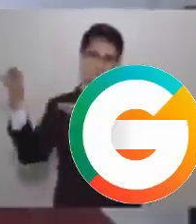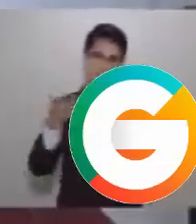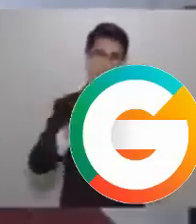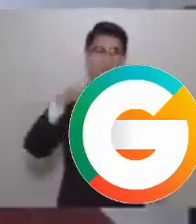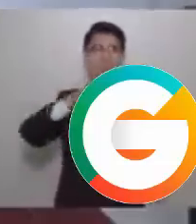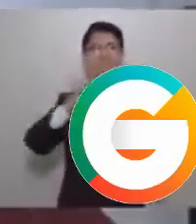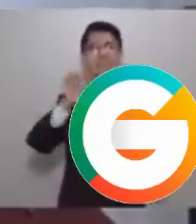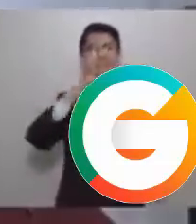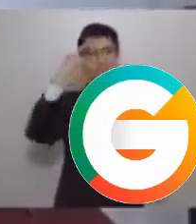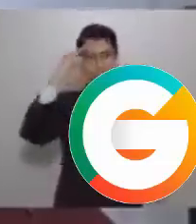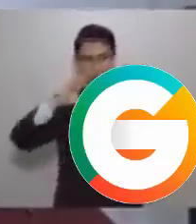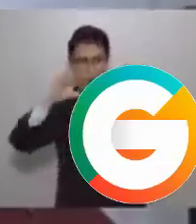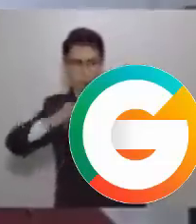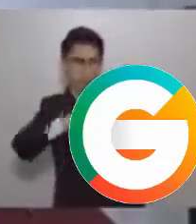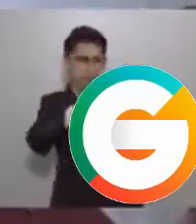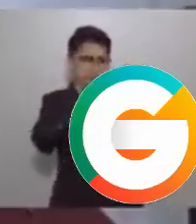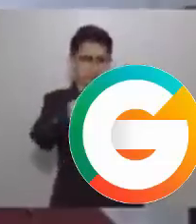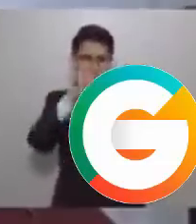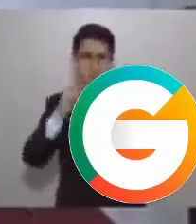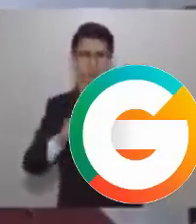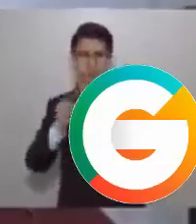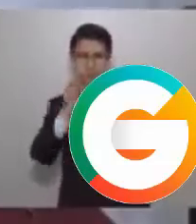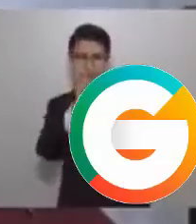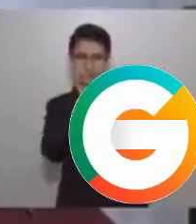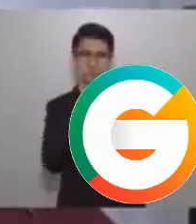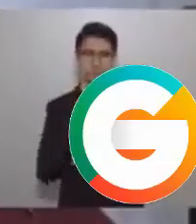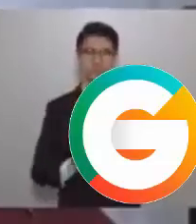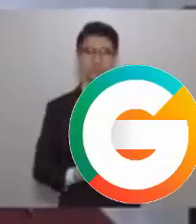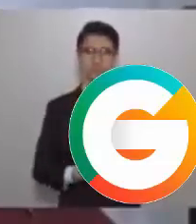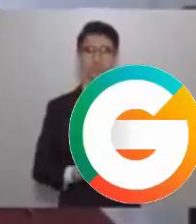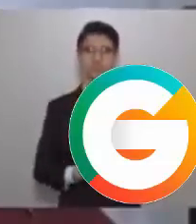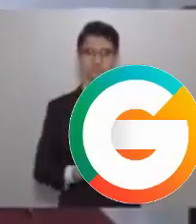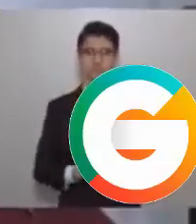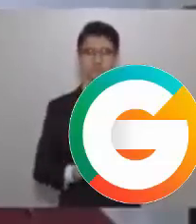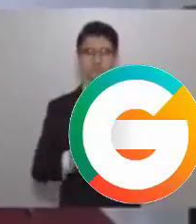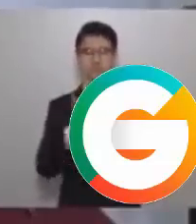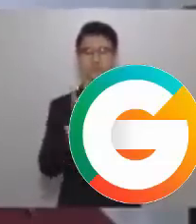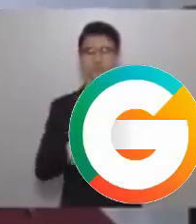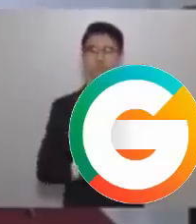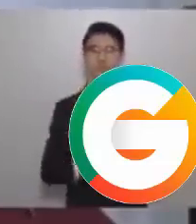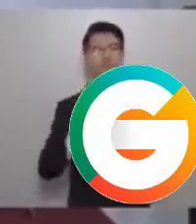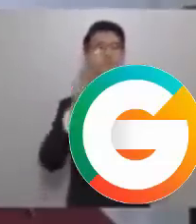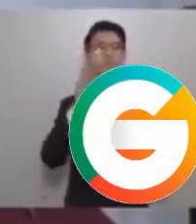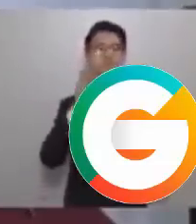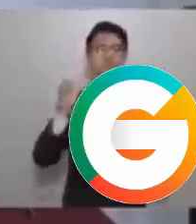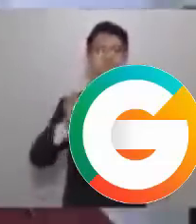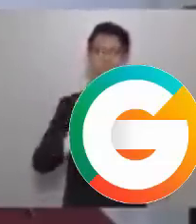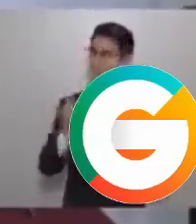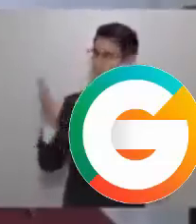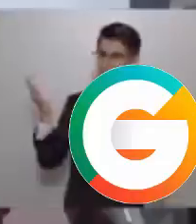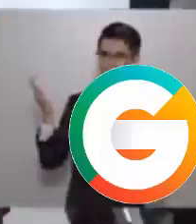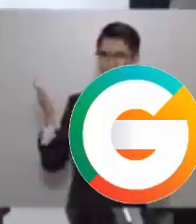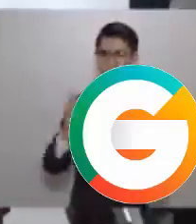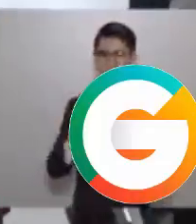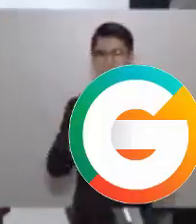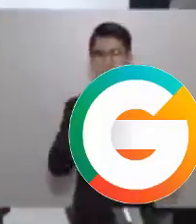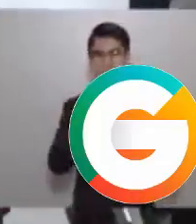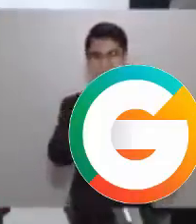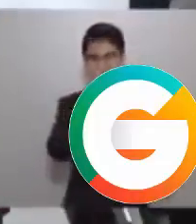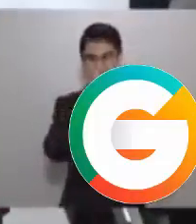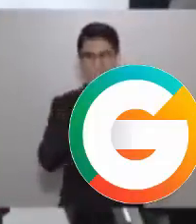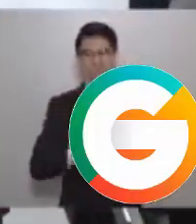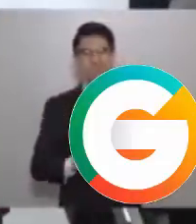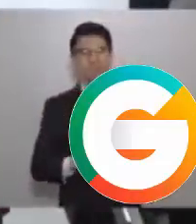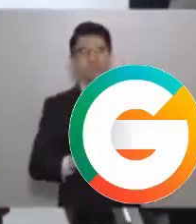Bien, las personas de nombre Alonso Arámbula Piña, para esta autoridad investigadora